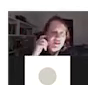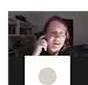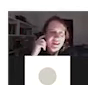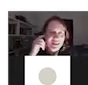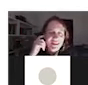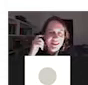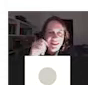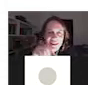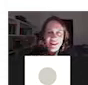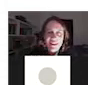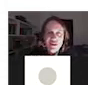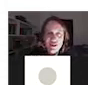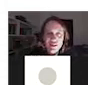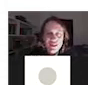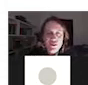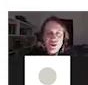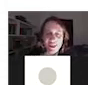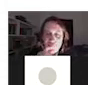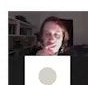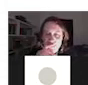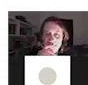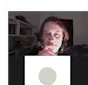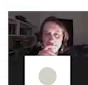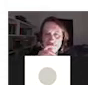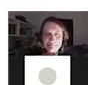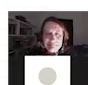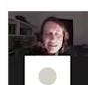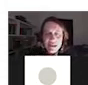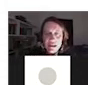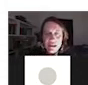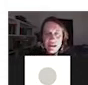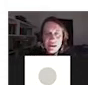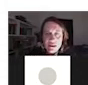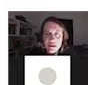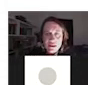importante el ejercicio de la voz colectiva. No se escucha otra vez.